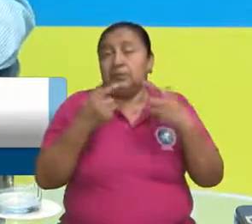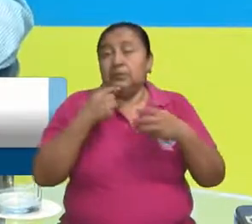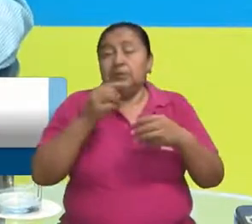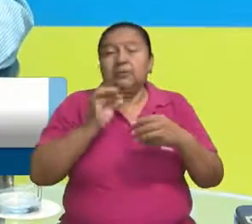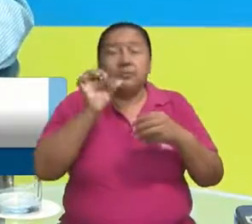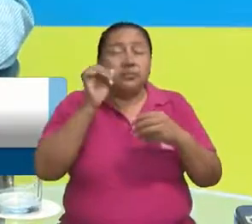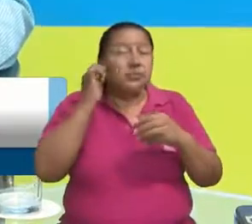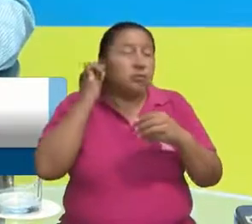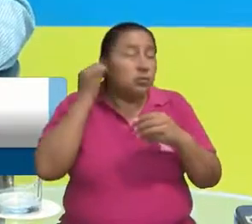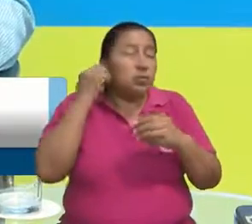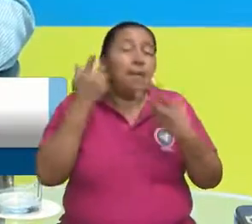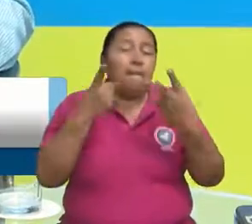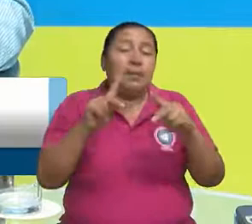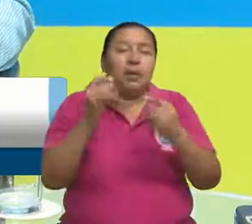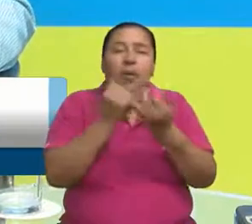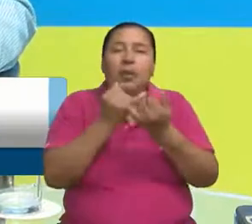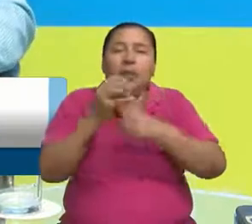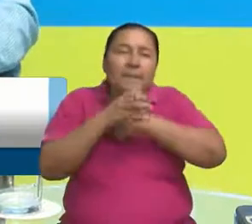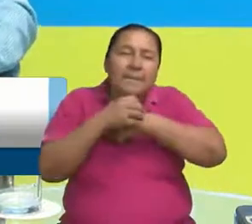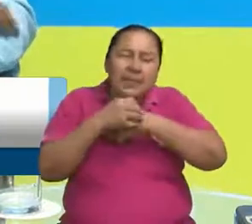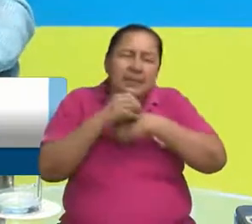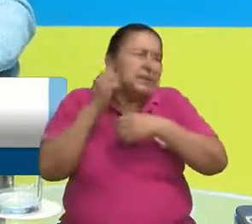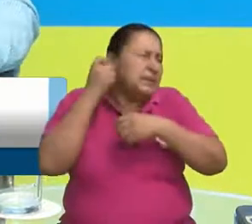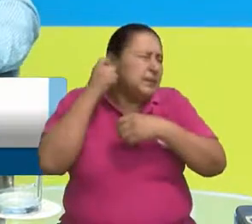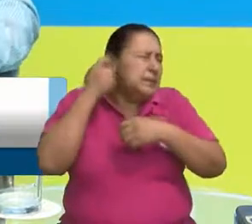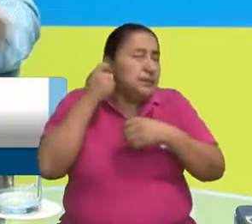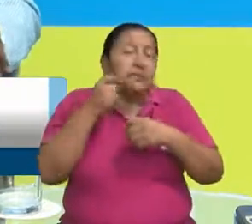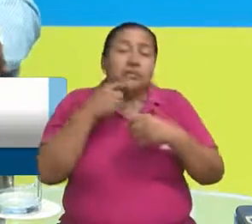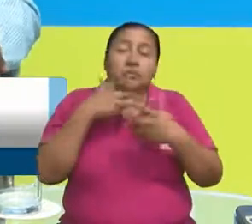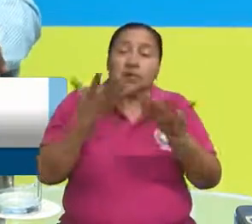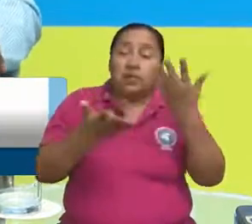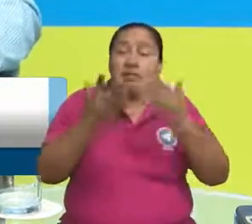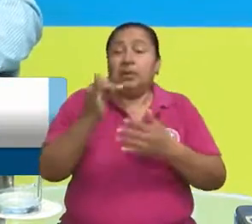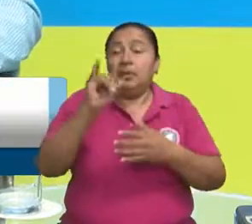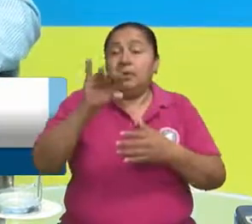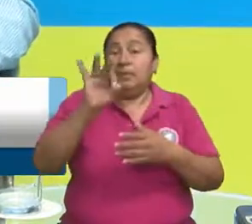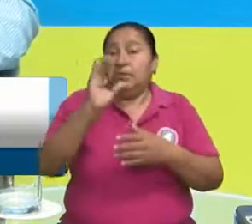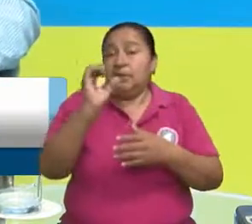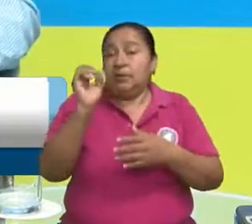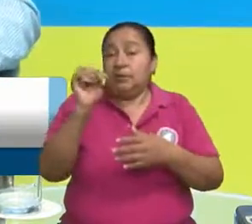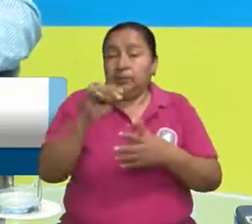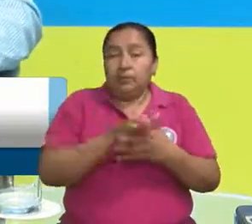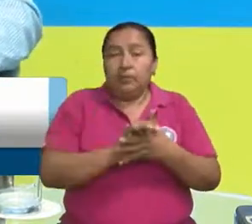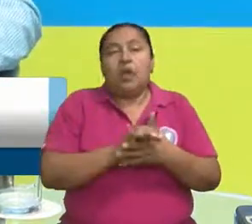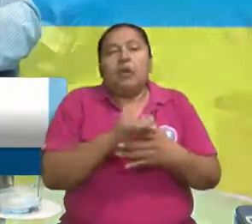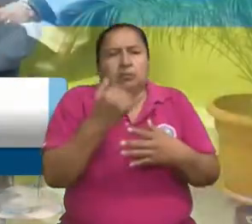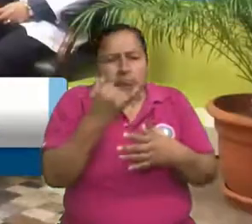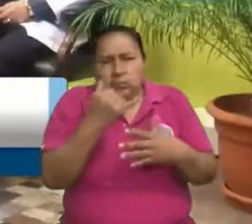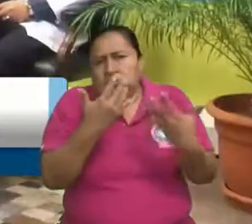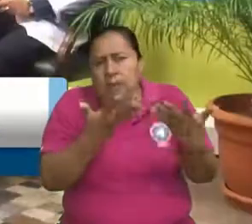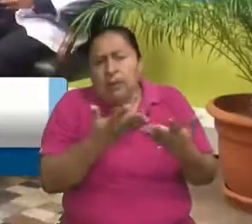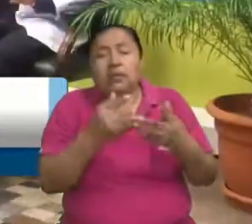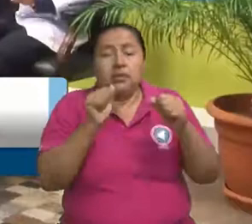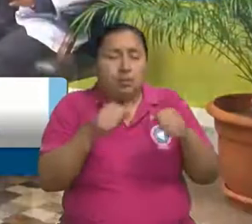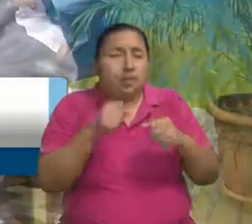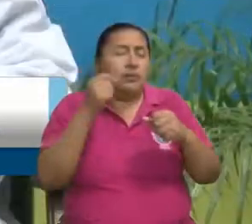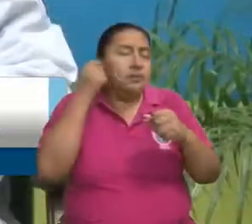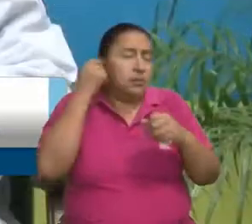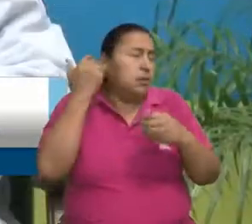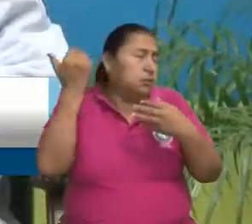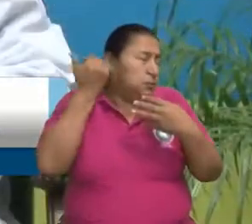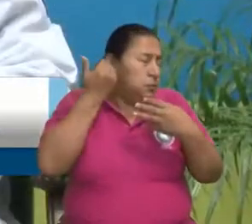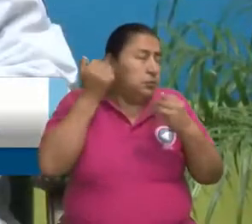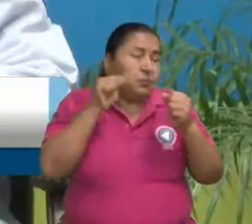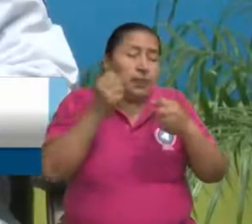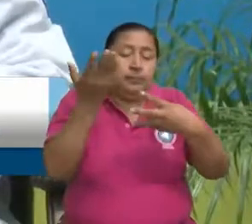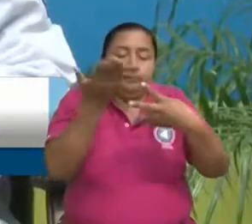pequeño ardor y a la vez como picazón. ¿Es producto de una infección también? También, sí. Las infecciones del oído pueden clasificarse